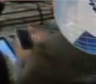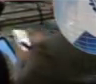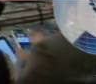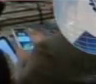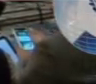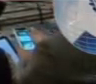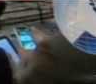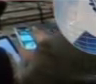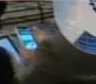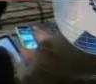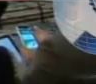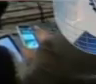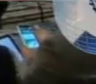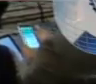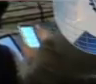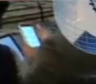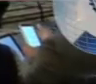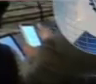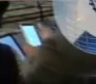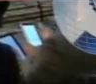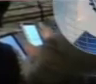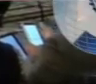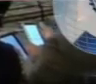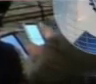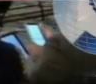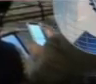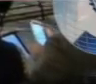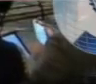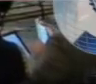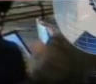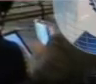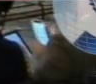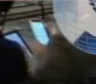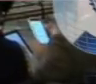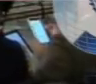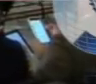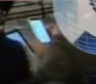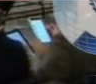Va a poder caminar libremente,